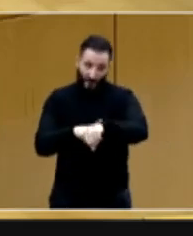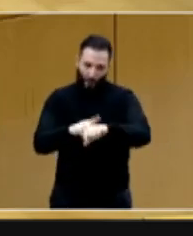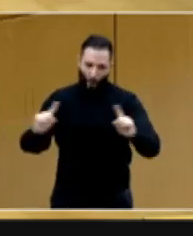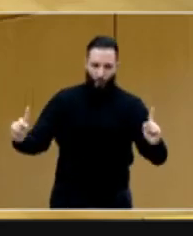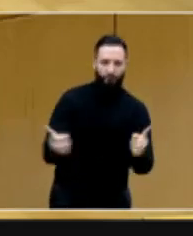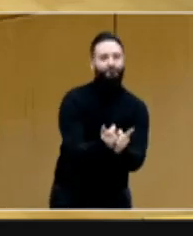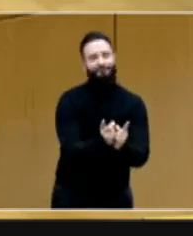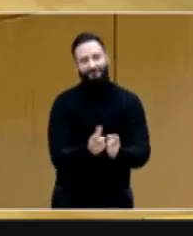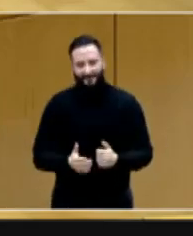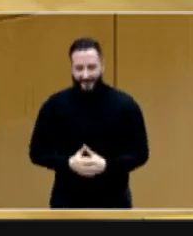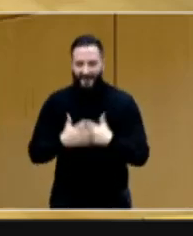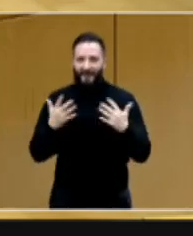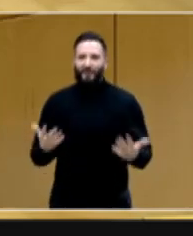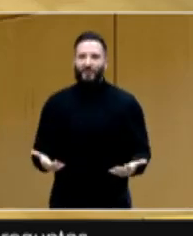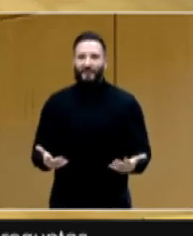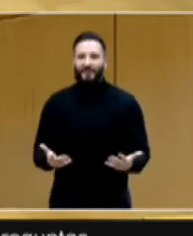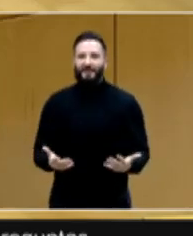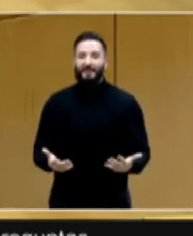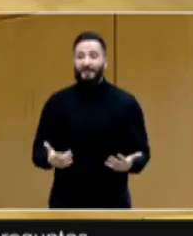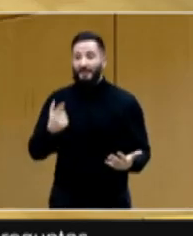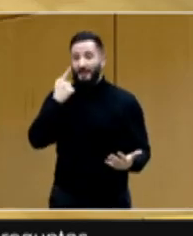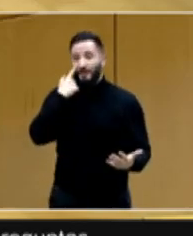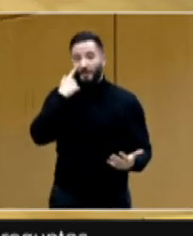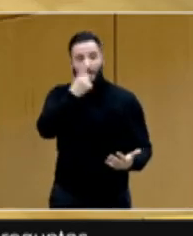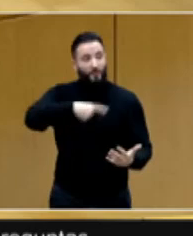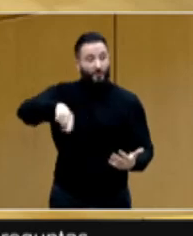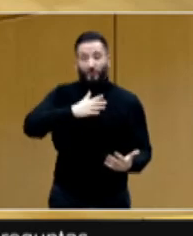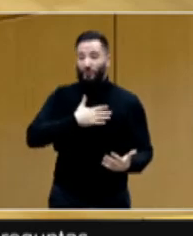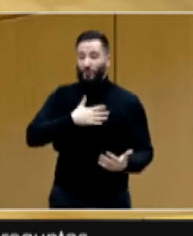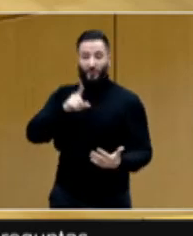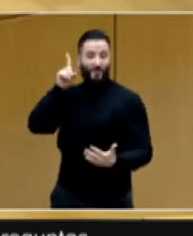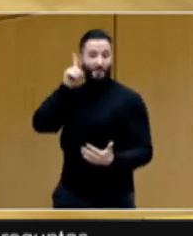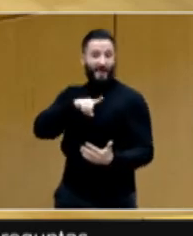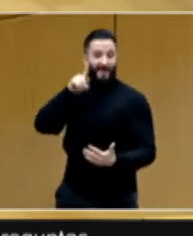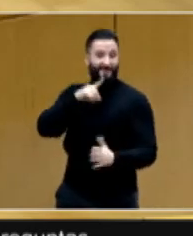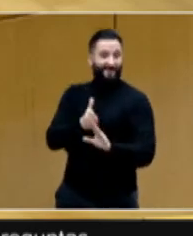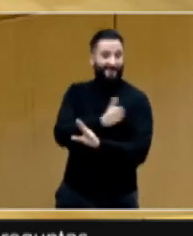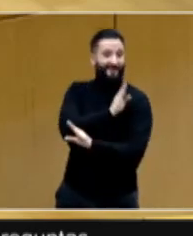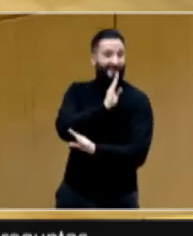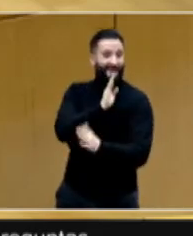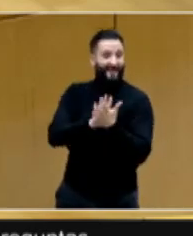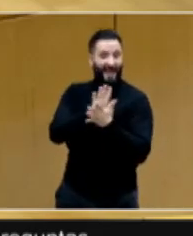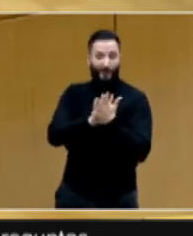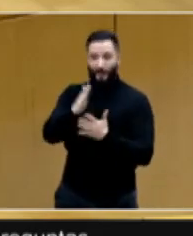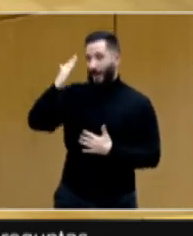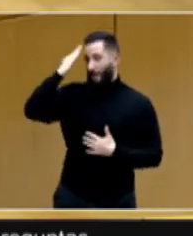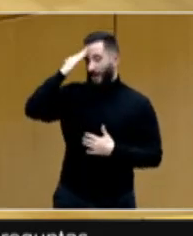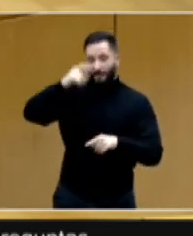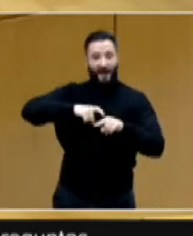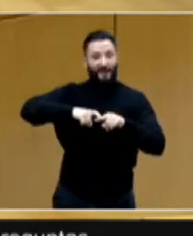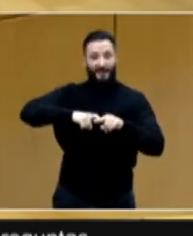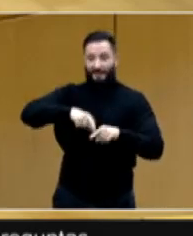en todo caso le habrán visto que no les mentí cuando decían que la principal característica de los ponentes